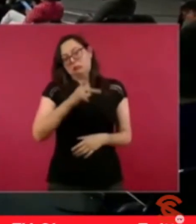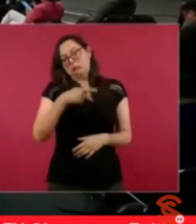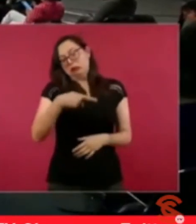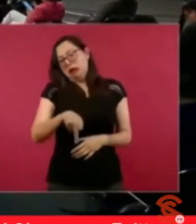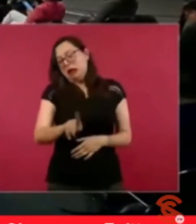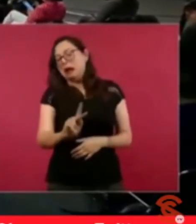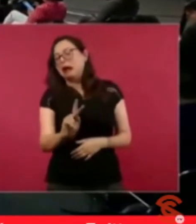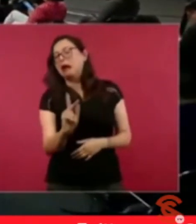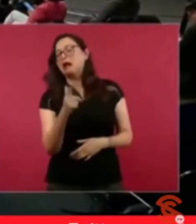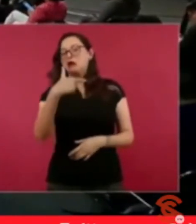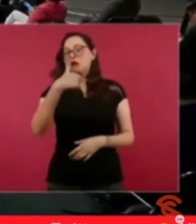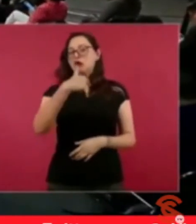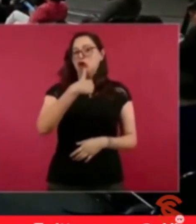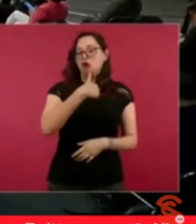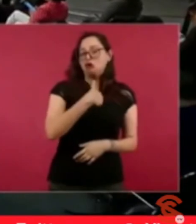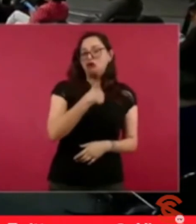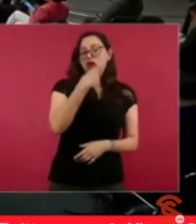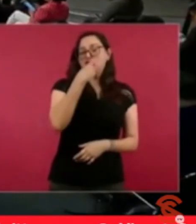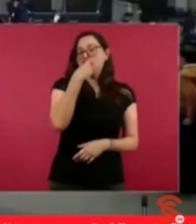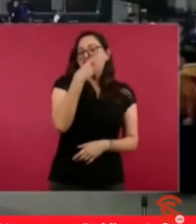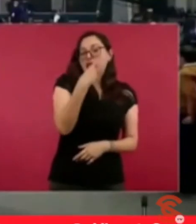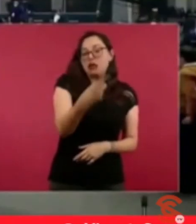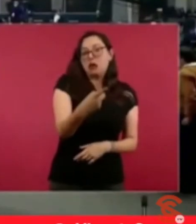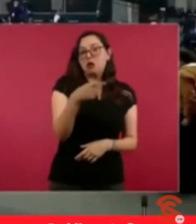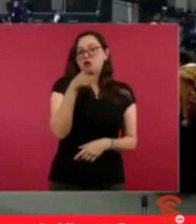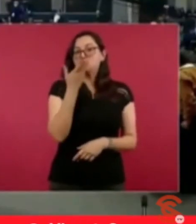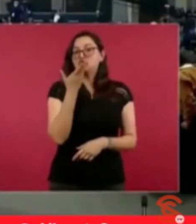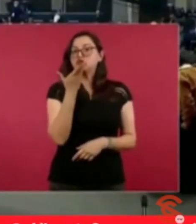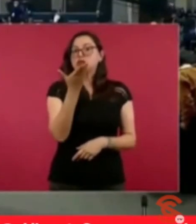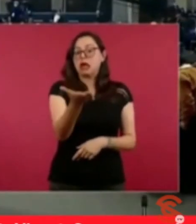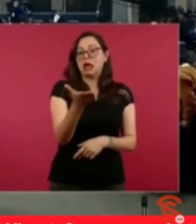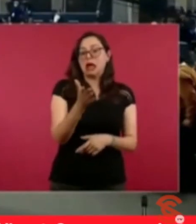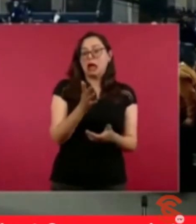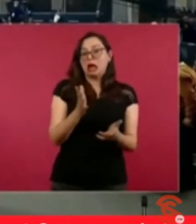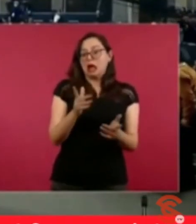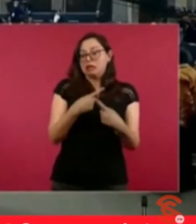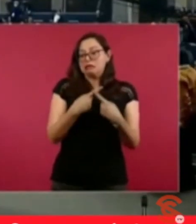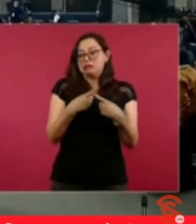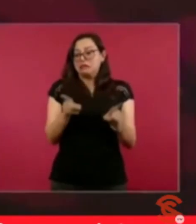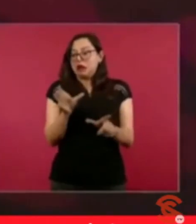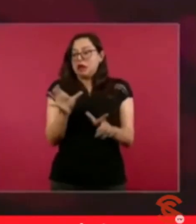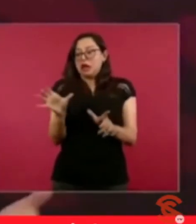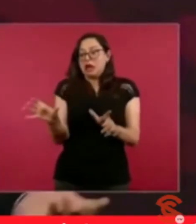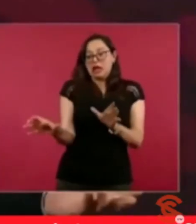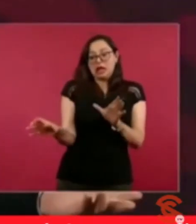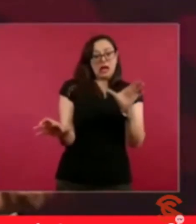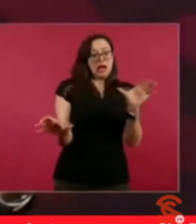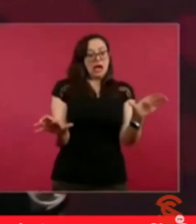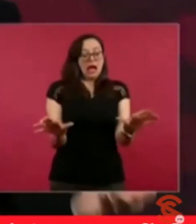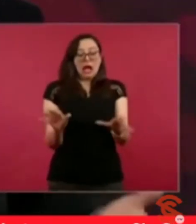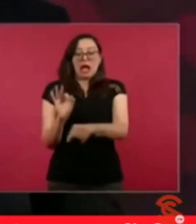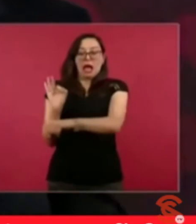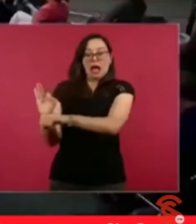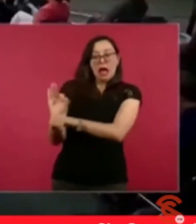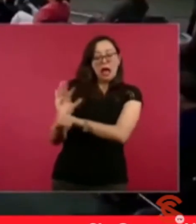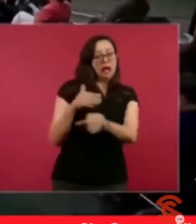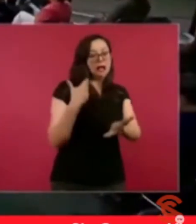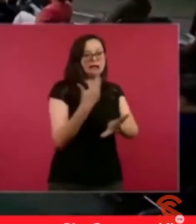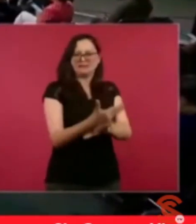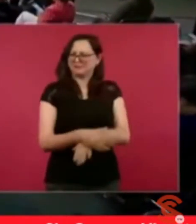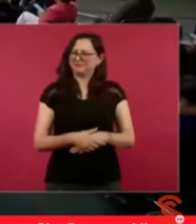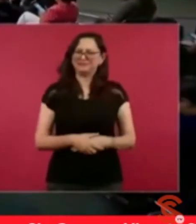hacer un llamado a la diferencia para que se favorezca el voto para alguien. No. Esa es un poco la